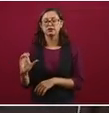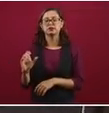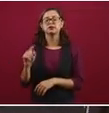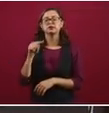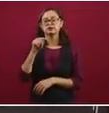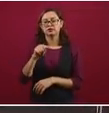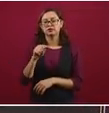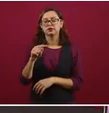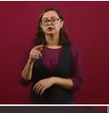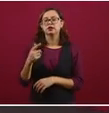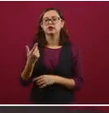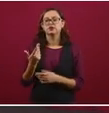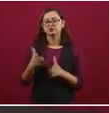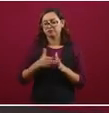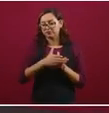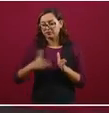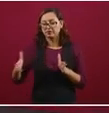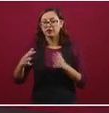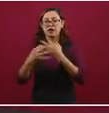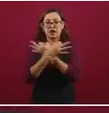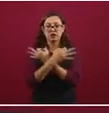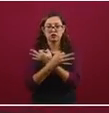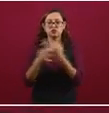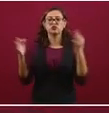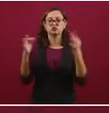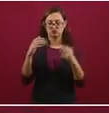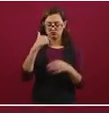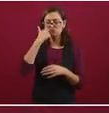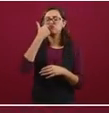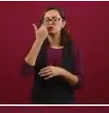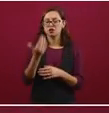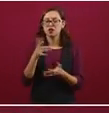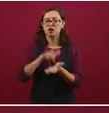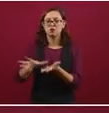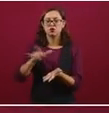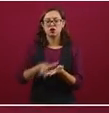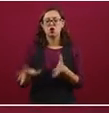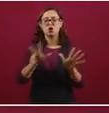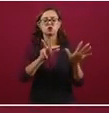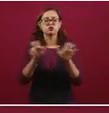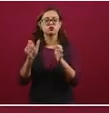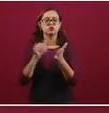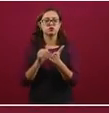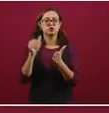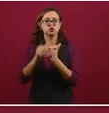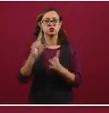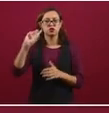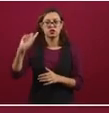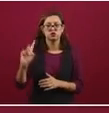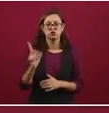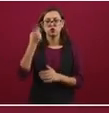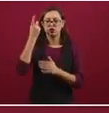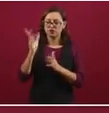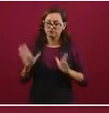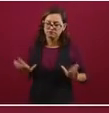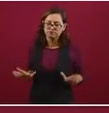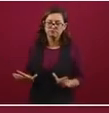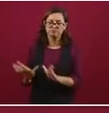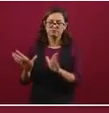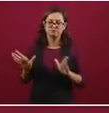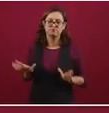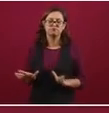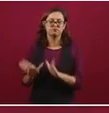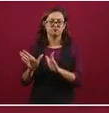OPIC en este periodo anunció ya cartas de intención por 800 millones de dólares para proyectos de infraestructura